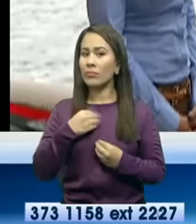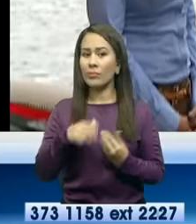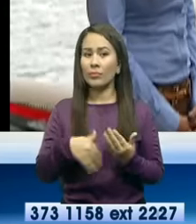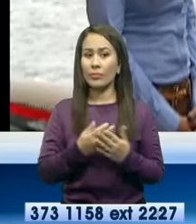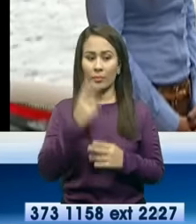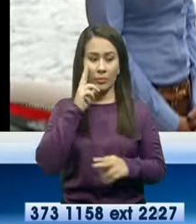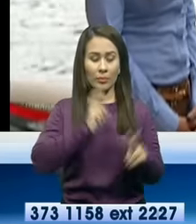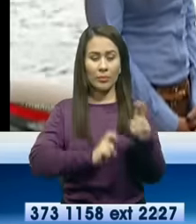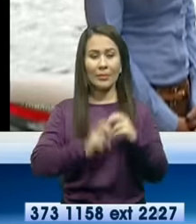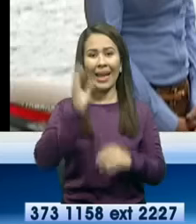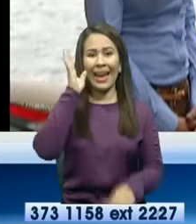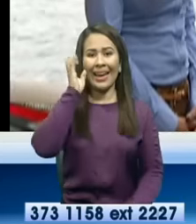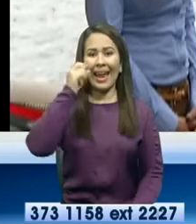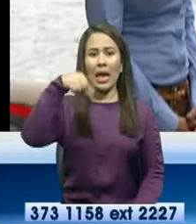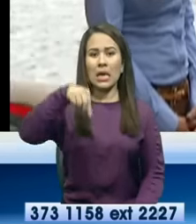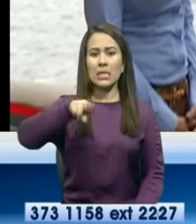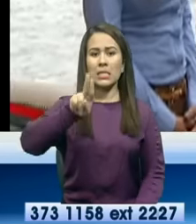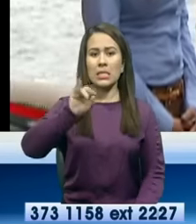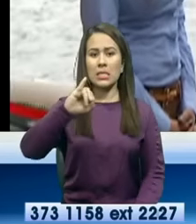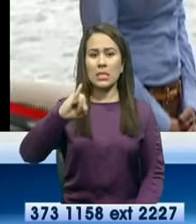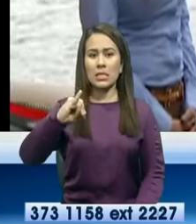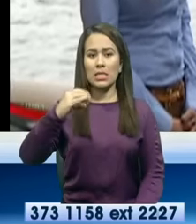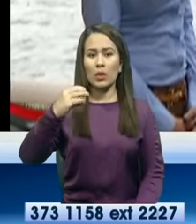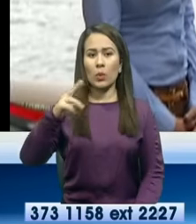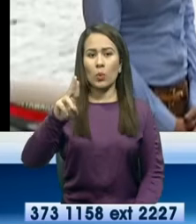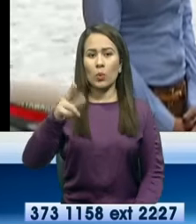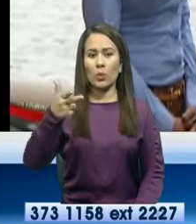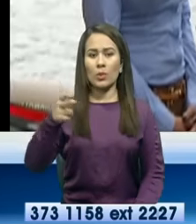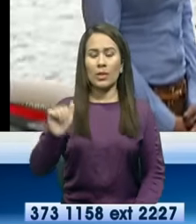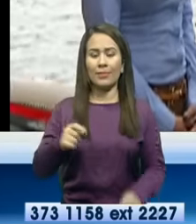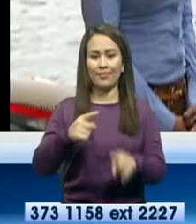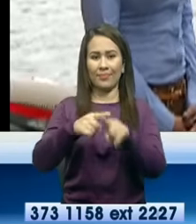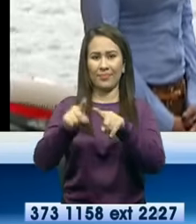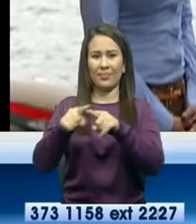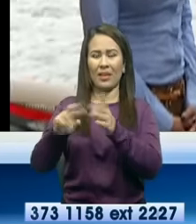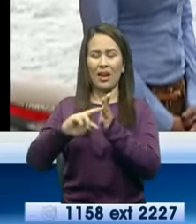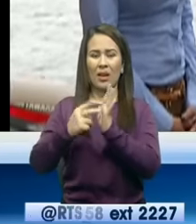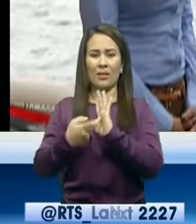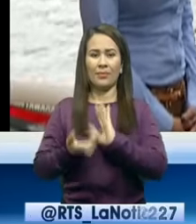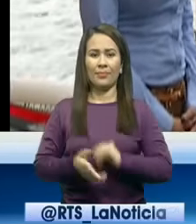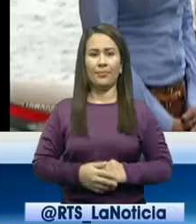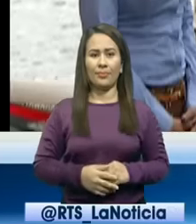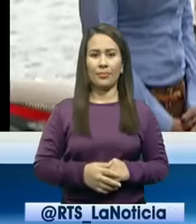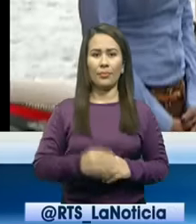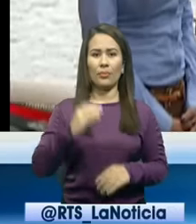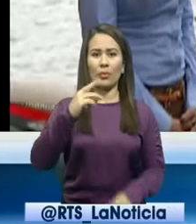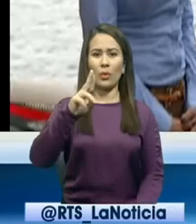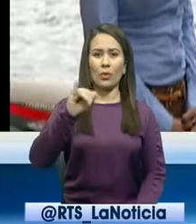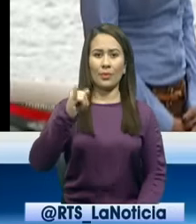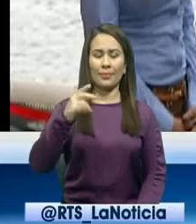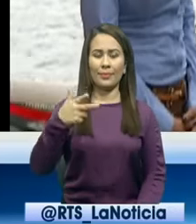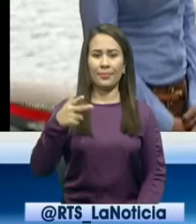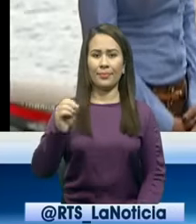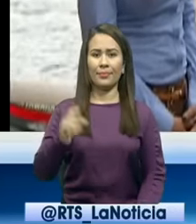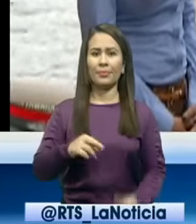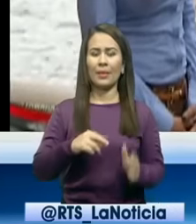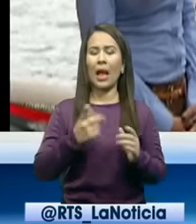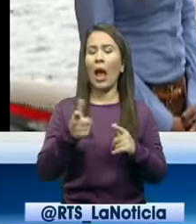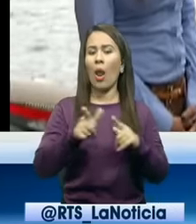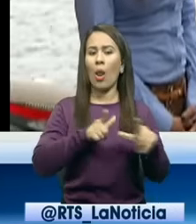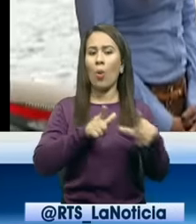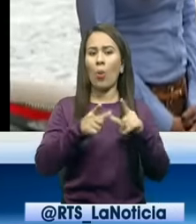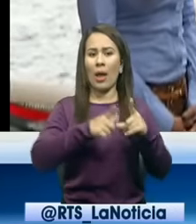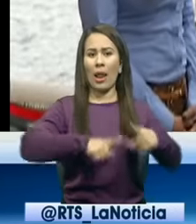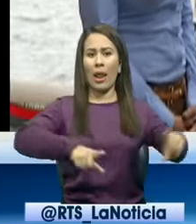estado, dicen que se llama el Quicucha. ¿Y qué significa? Varios significados del Cuichicucha, decimos laguna de arcoíris. Justo en